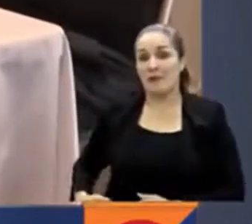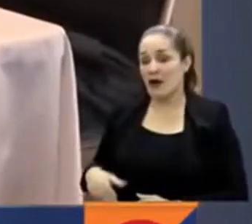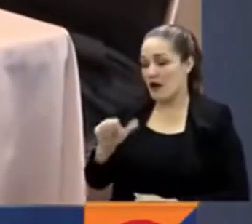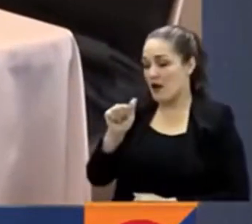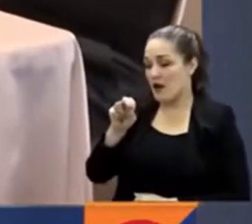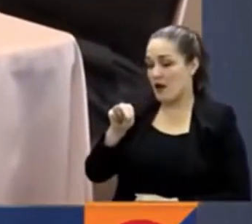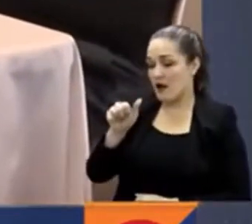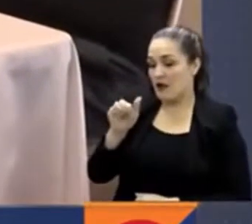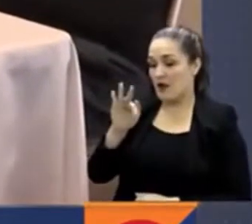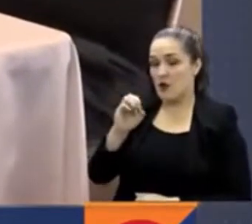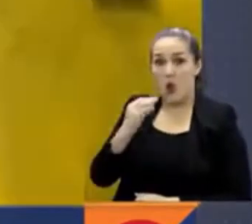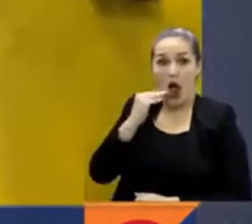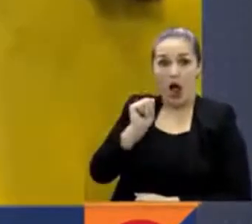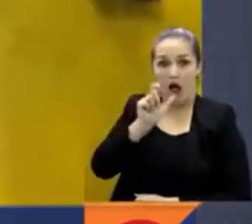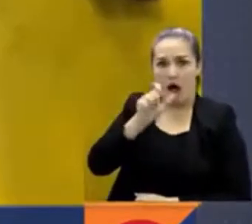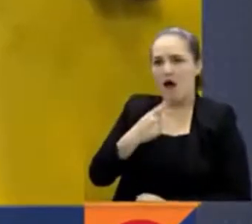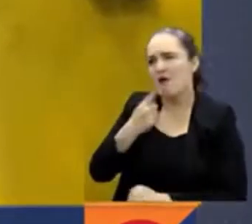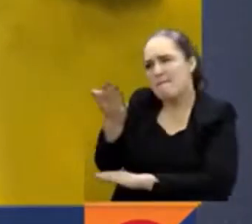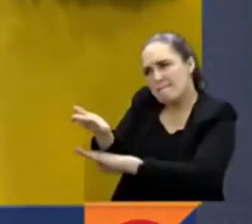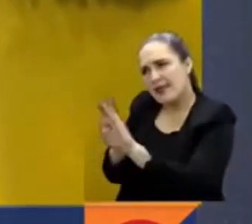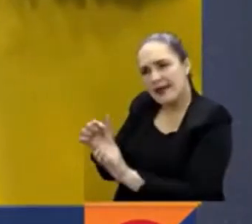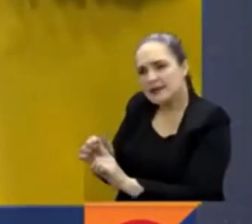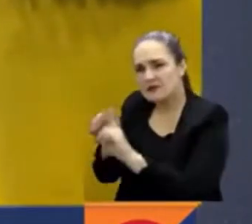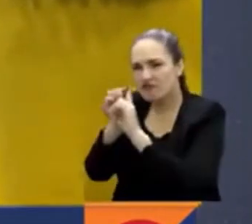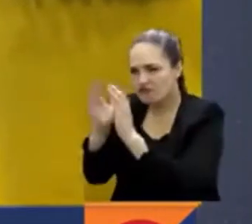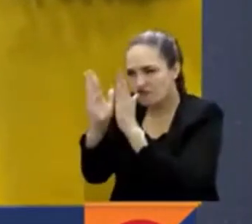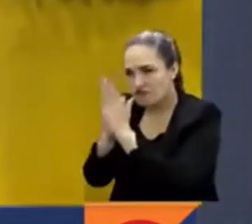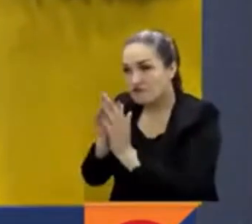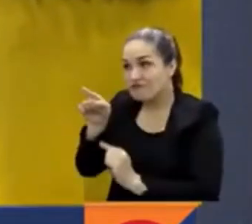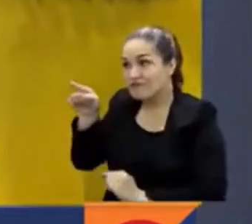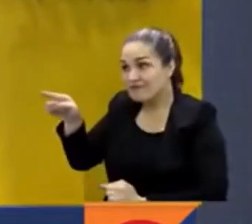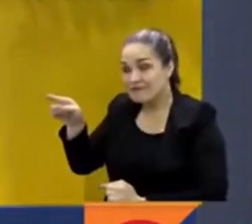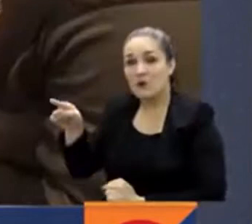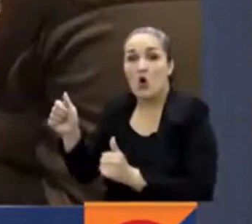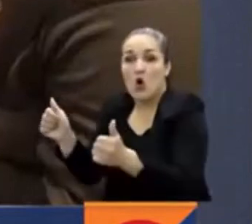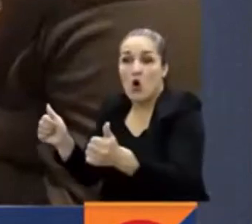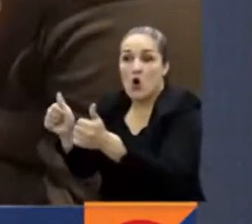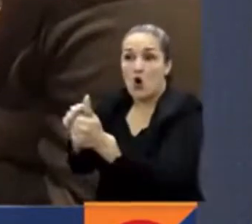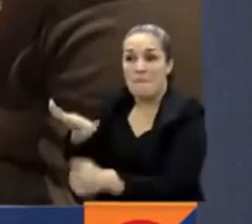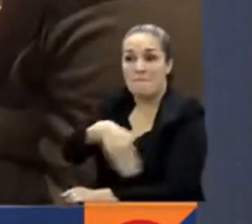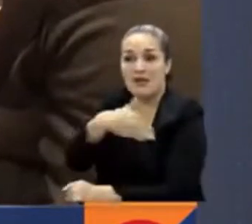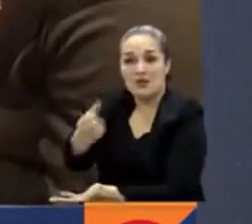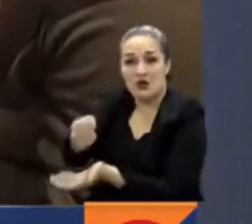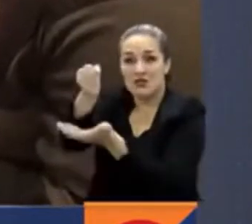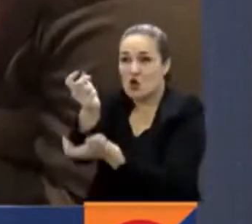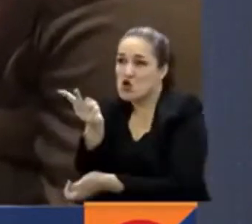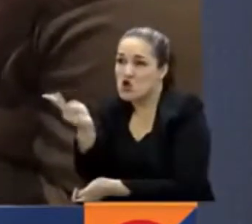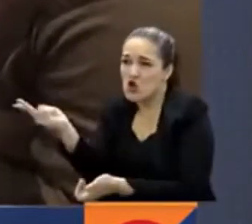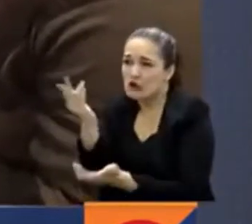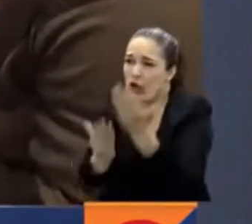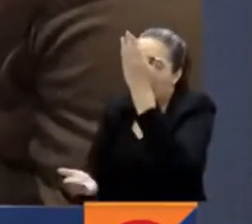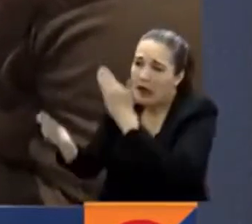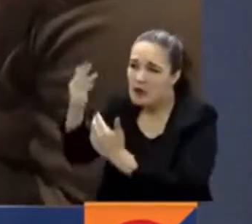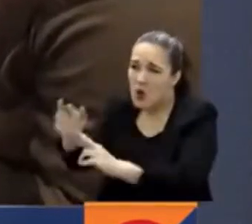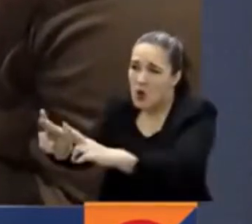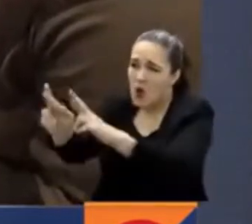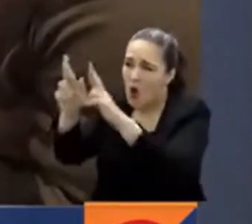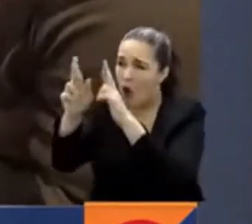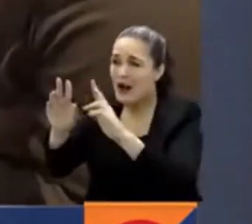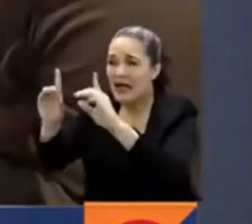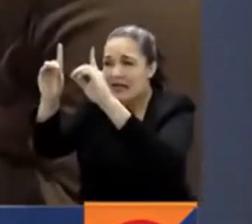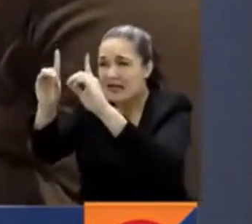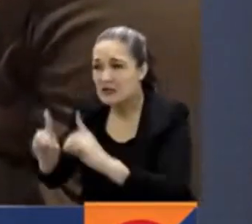petición especial al mandatario de Colombia para que junto con el ministro de Hacienda puedan analizar y tomar algunas decisiones